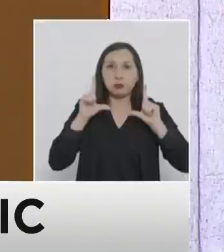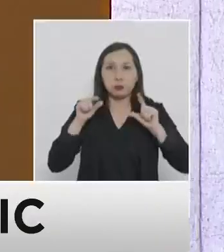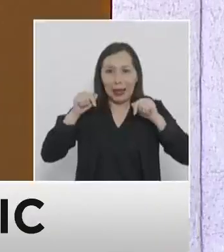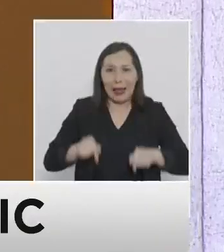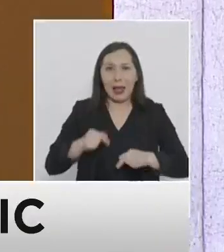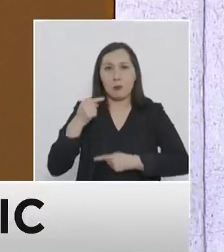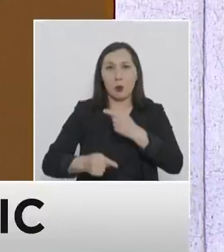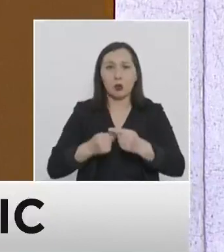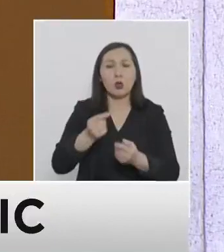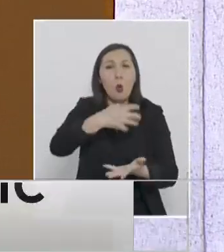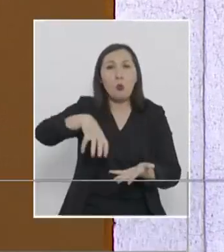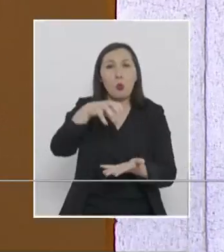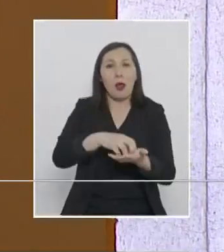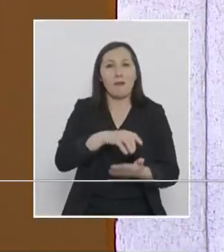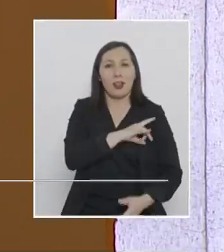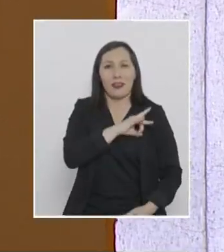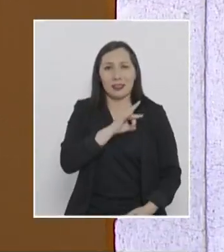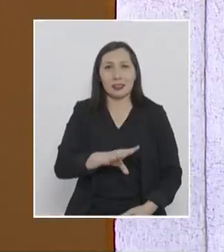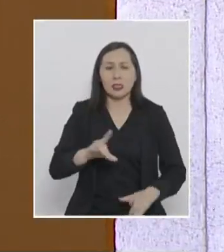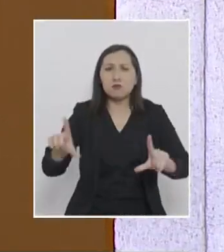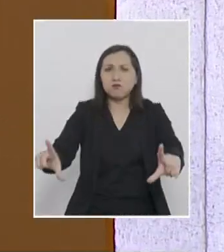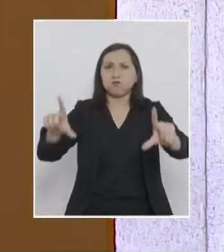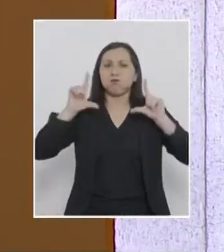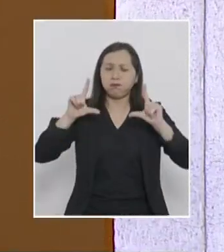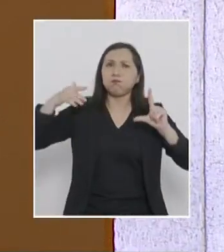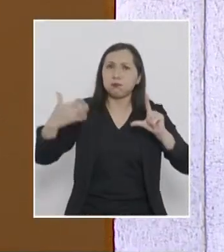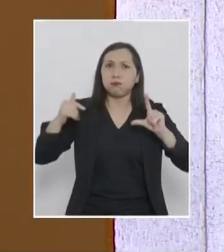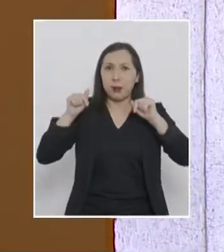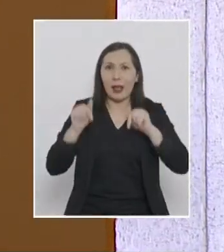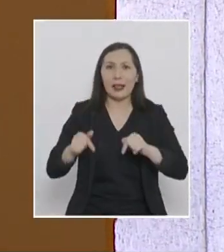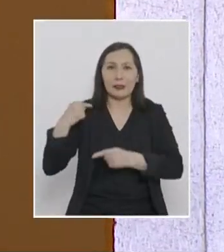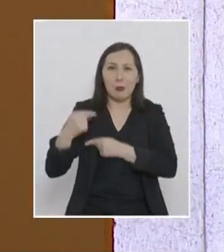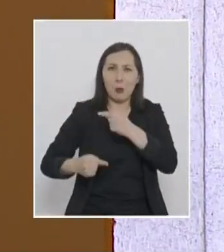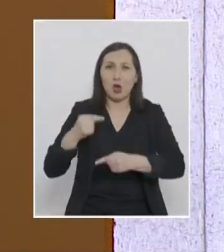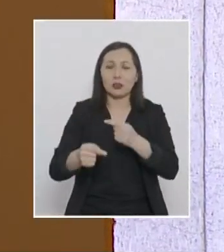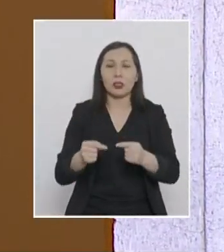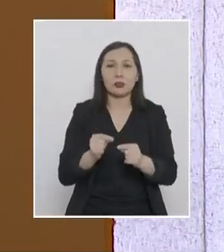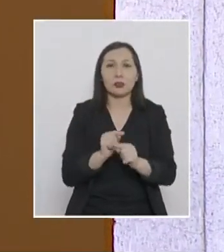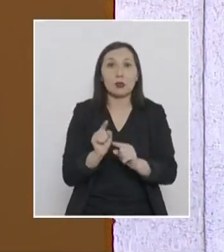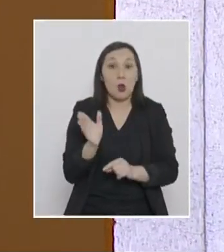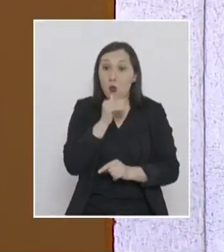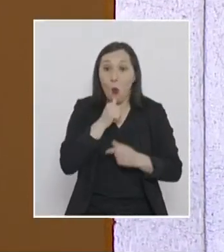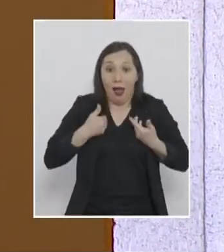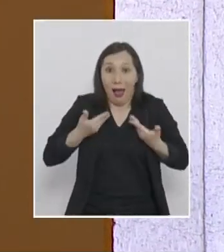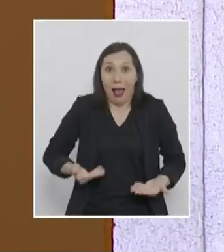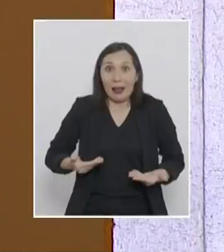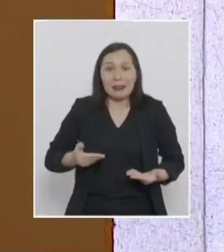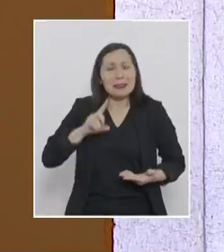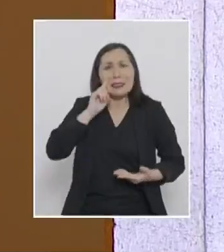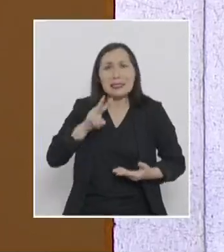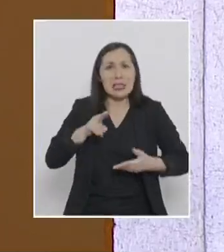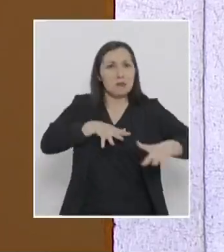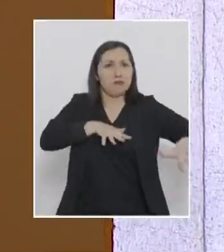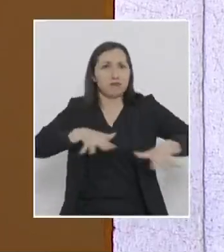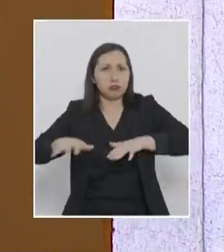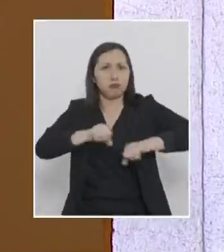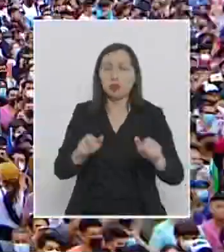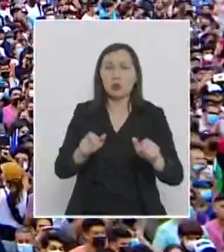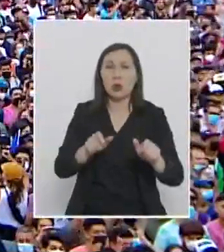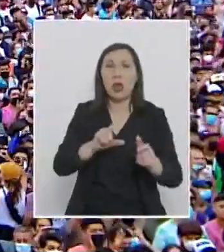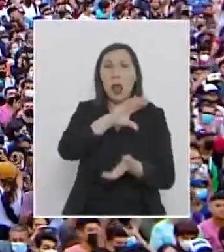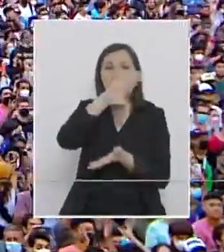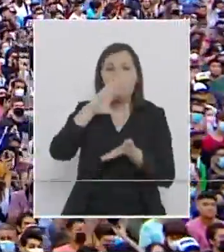letra. El pueblo de Chile es protagónico en este proceso. No estaríamos aquí sin las movilizaciones de